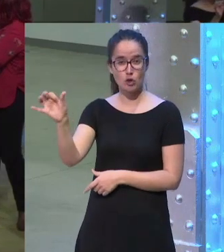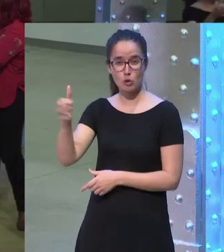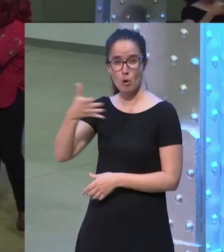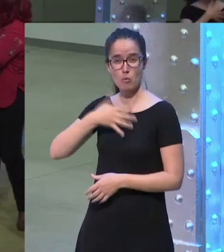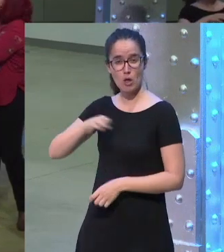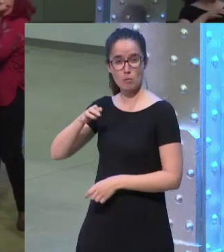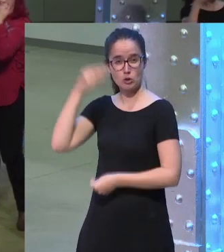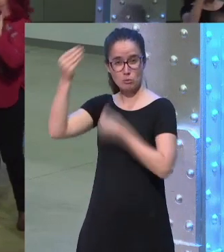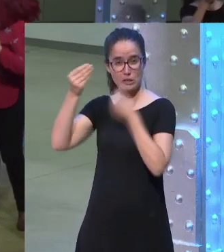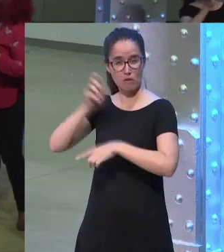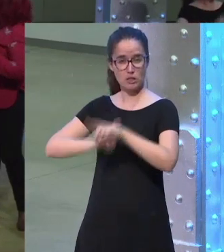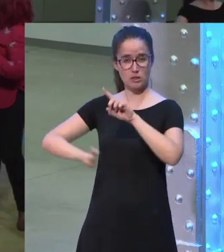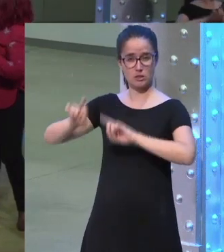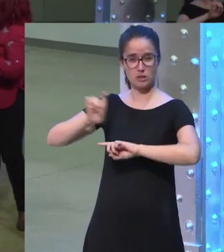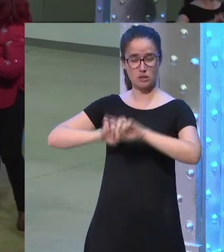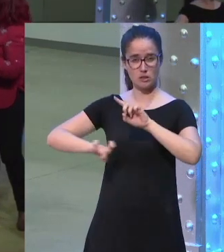para atrás, ¿cómo se le da para atrás?